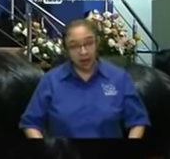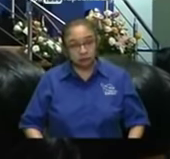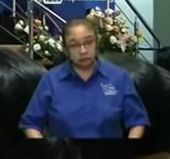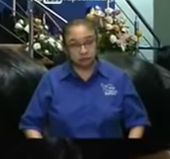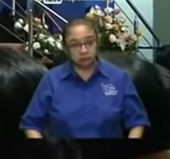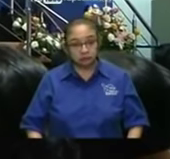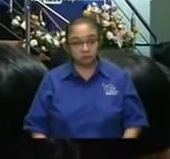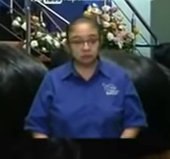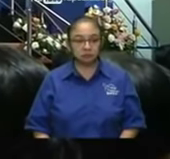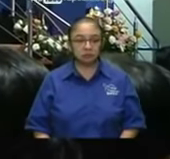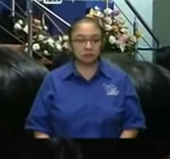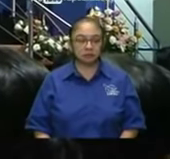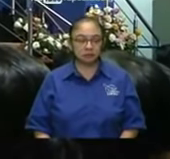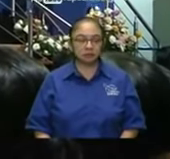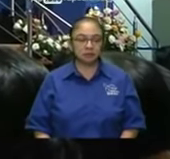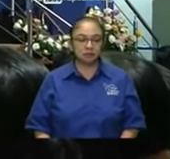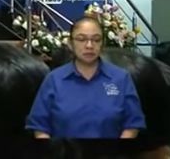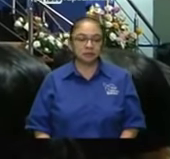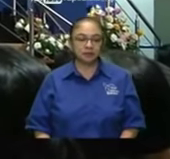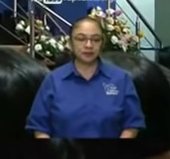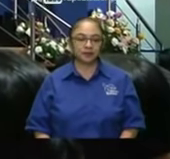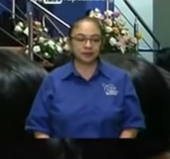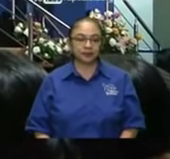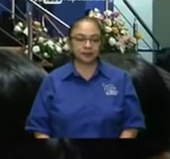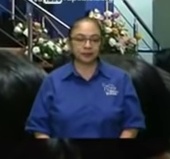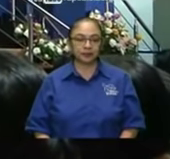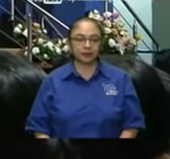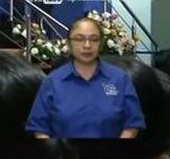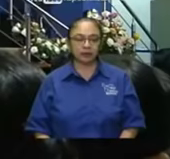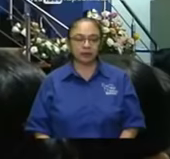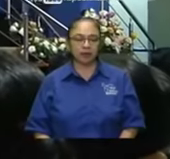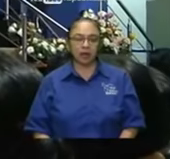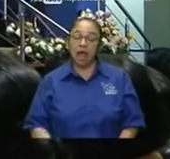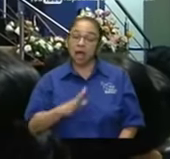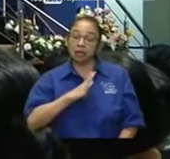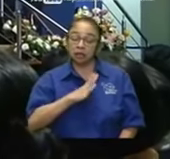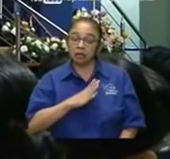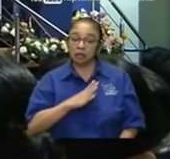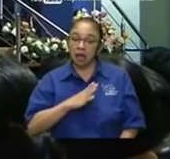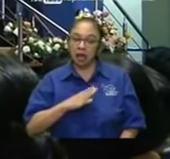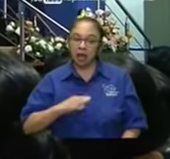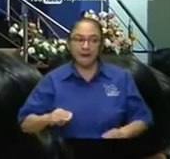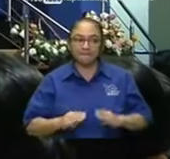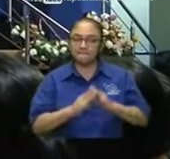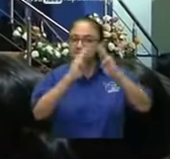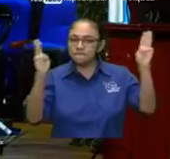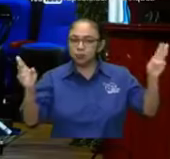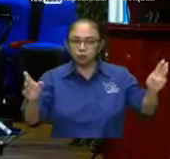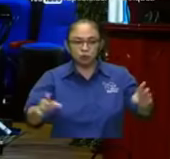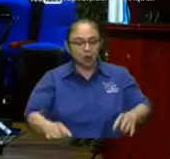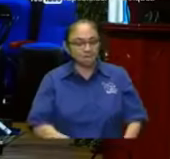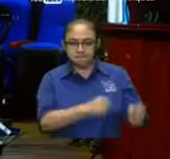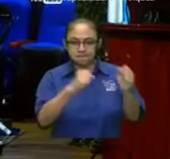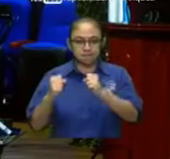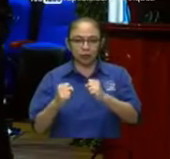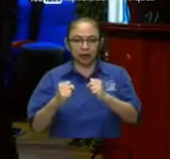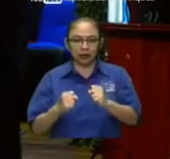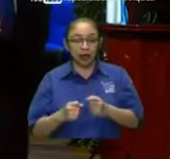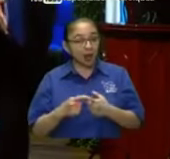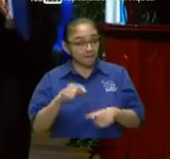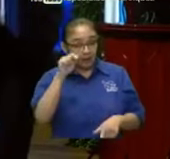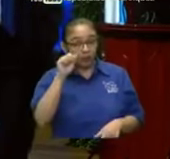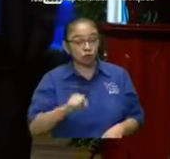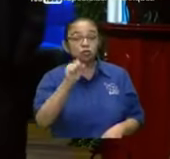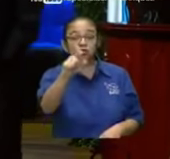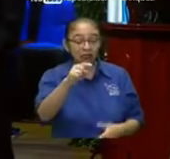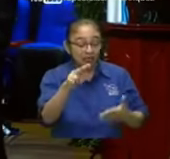Era el hijo de Dios con una mortal. Y entonces tenía mucho poder. Pero si usted lee la